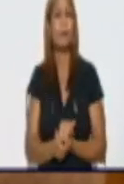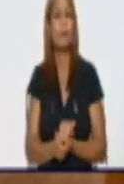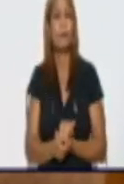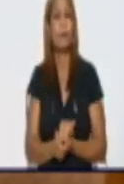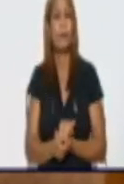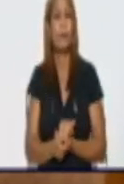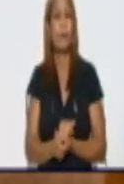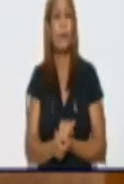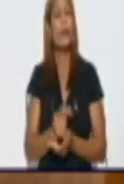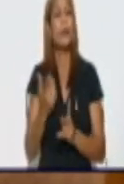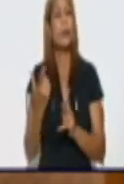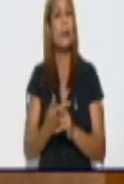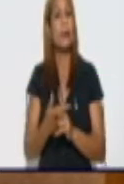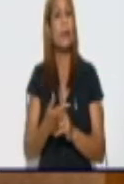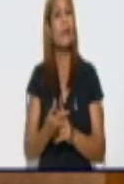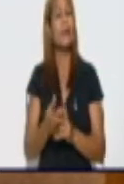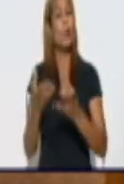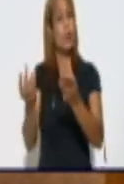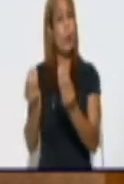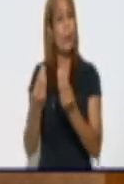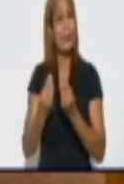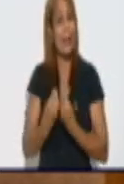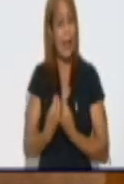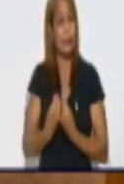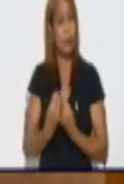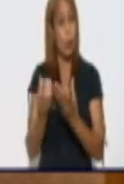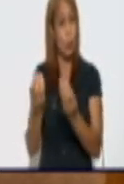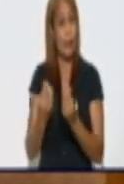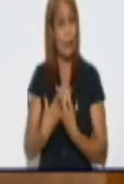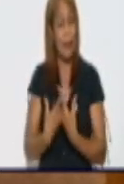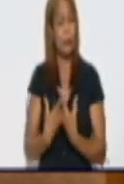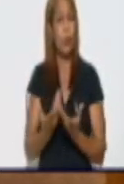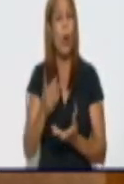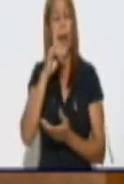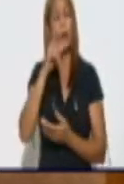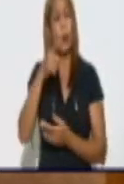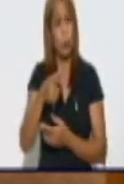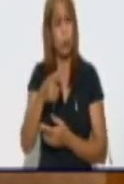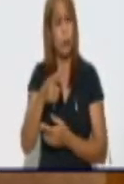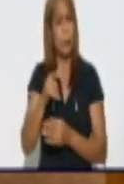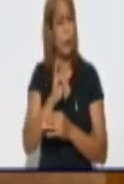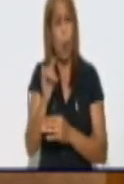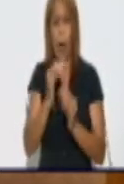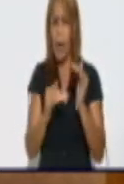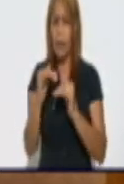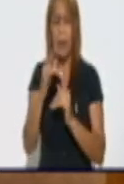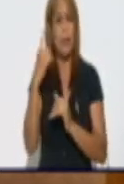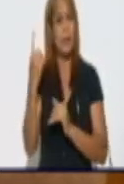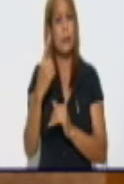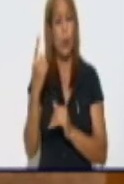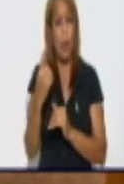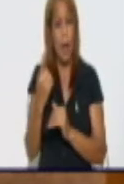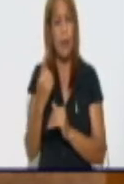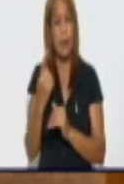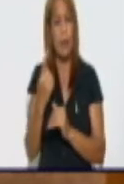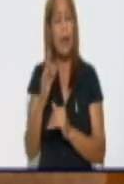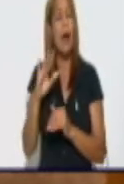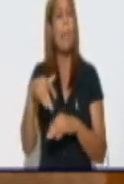nos está garantizando el combustible, lo mismo a nivel nacional por la voz de nosotros, en el